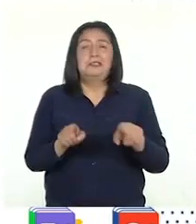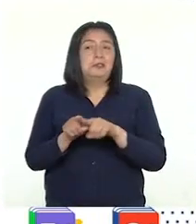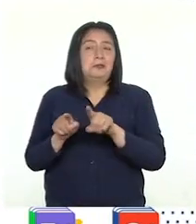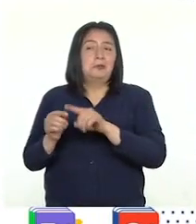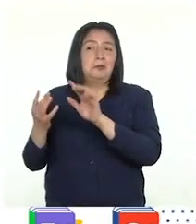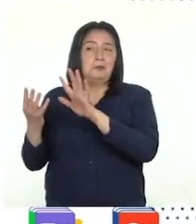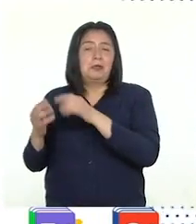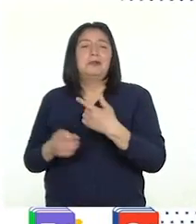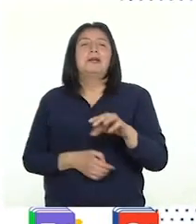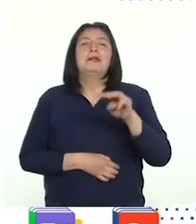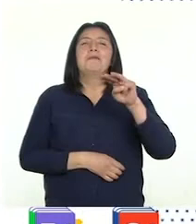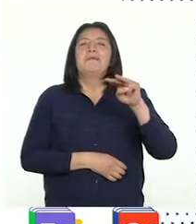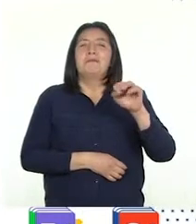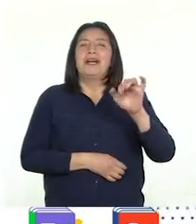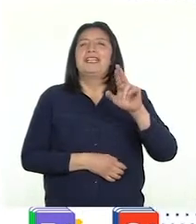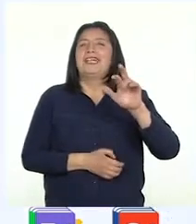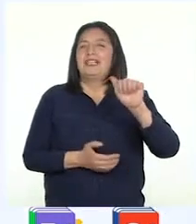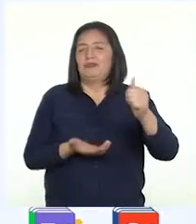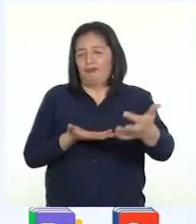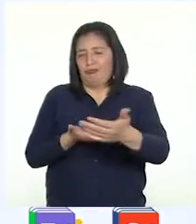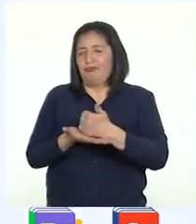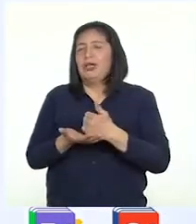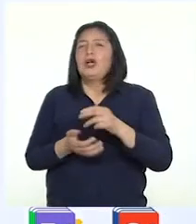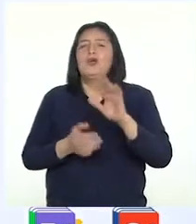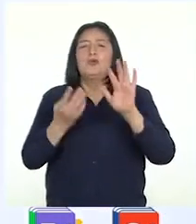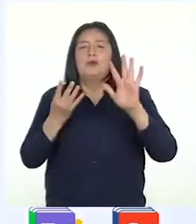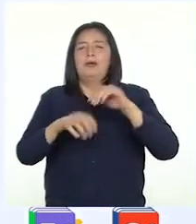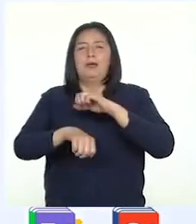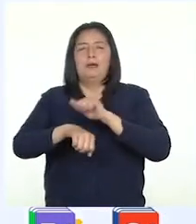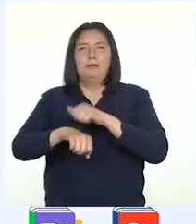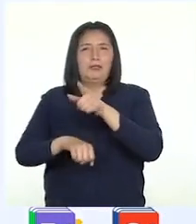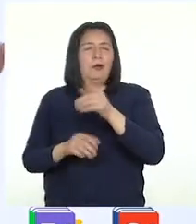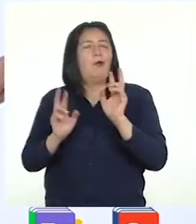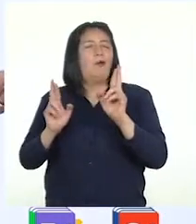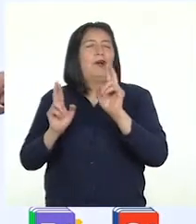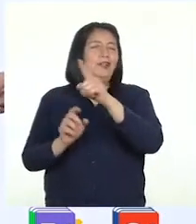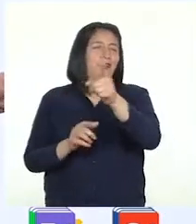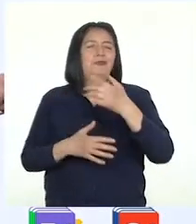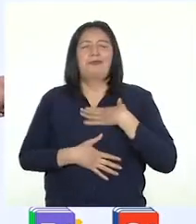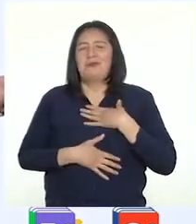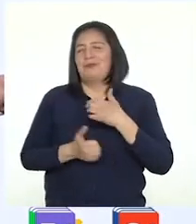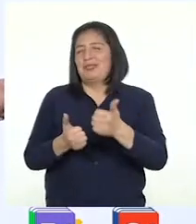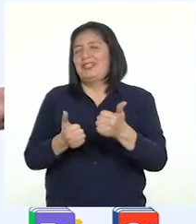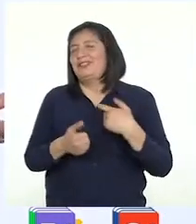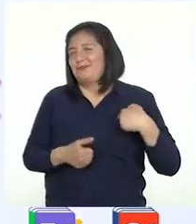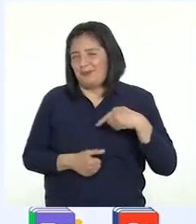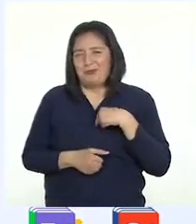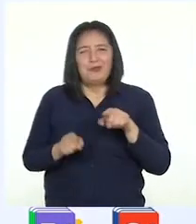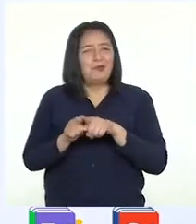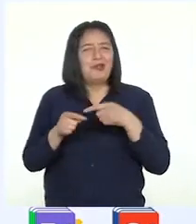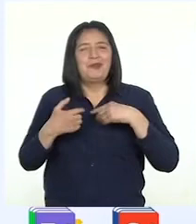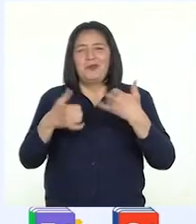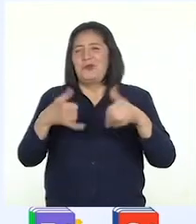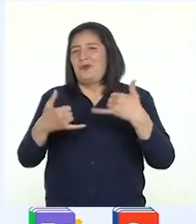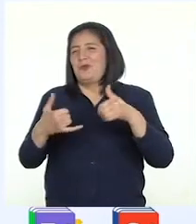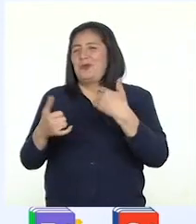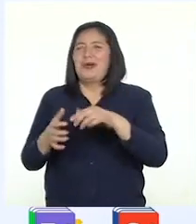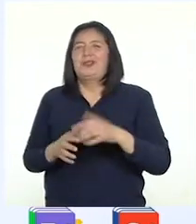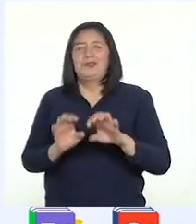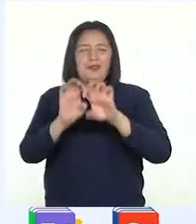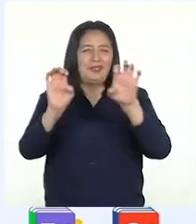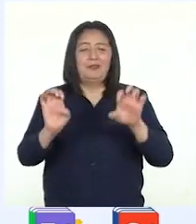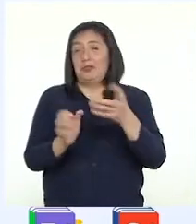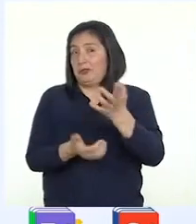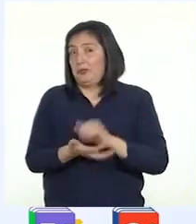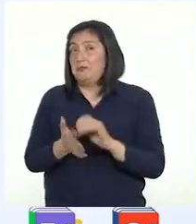Mariano recogió 9 piedritas. ¡Súper! Espero que lo hayan pasado tan bien como yo jugando con las